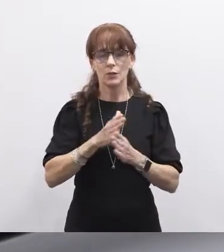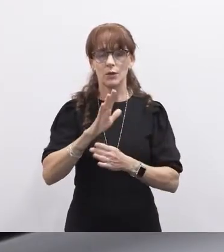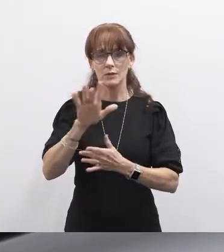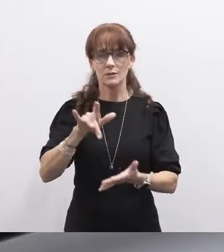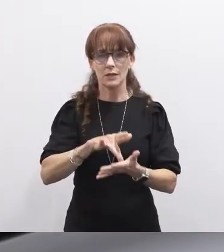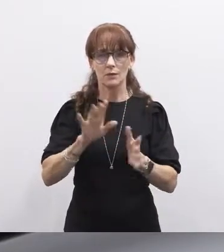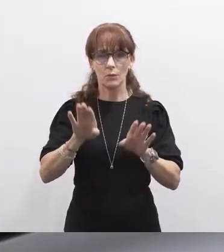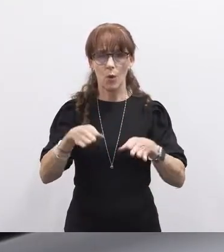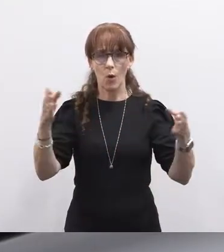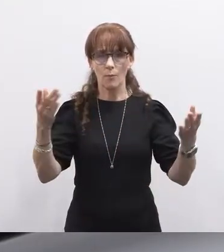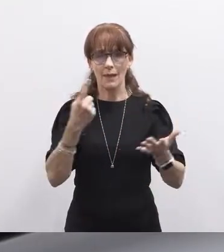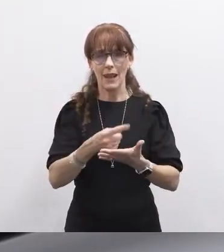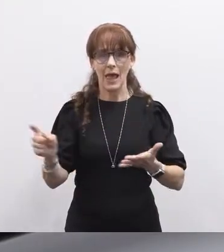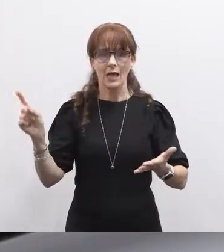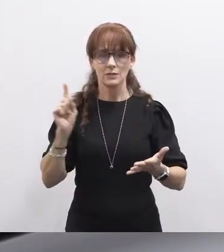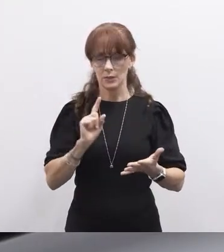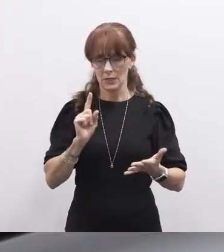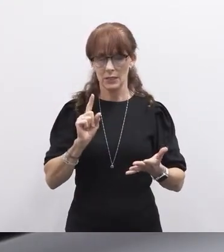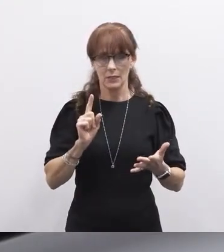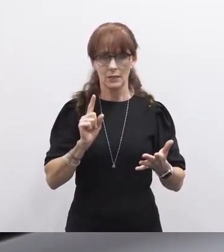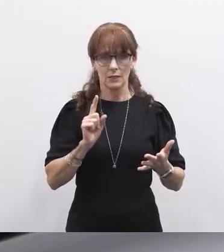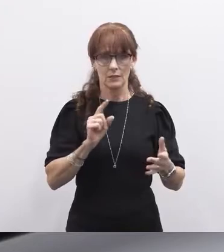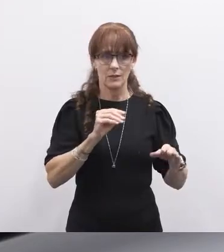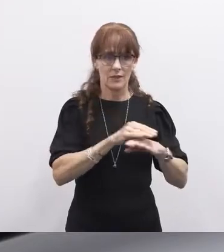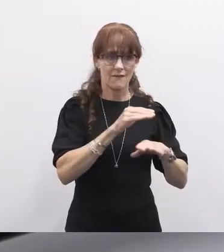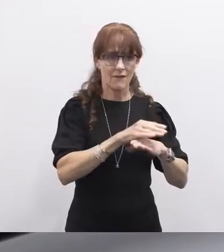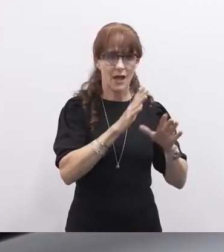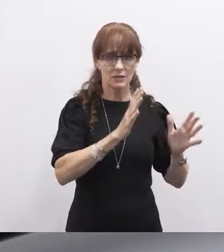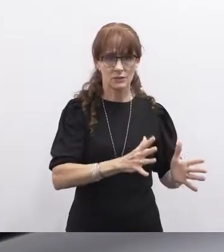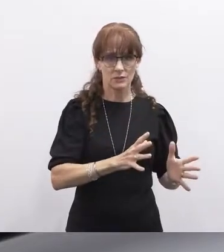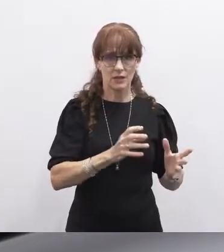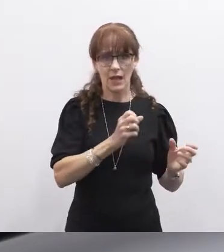de los colegios, UCLA. Esas semanas